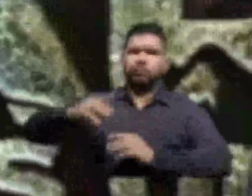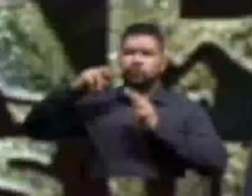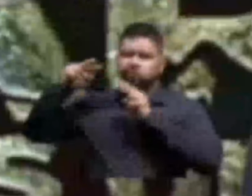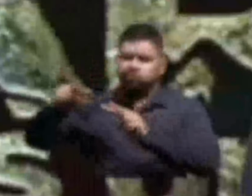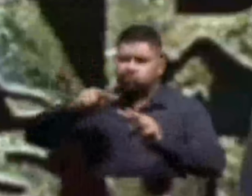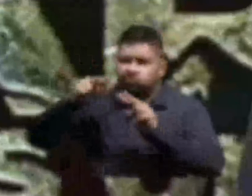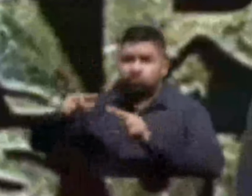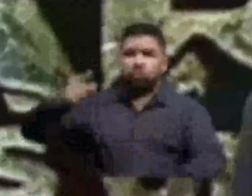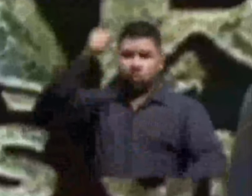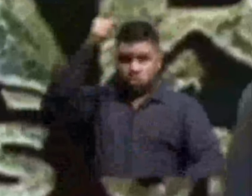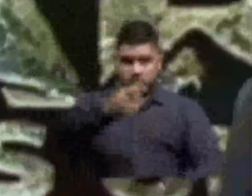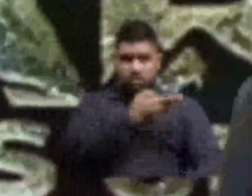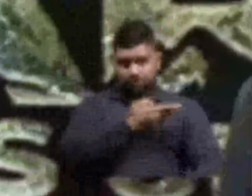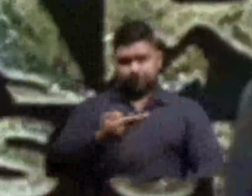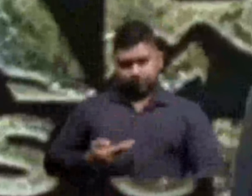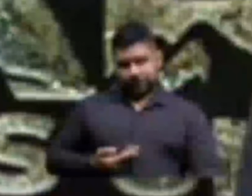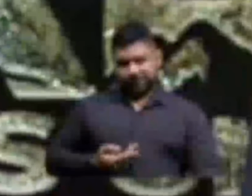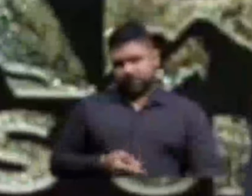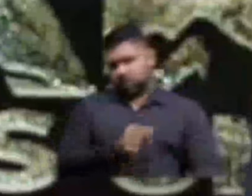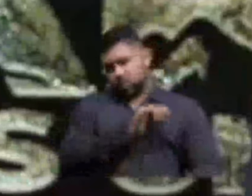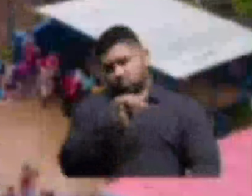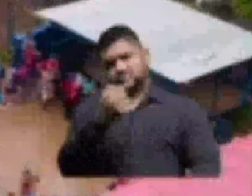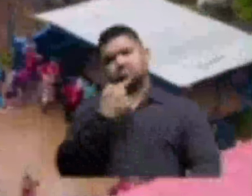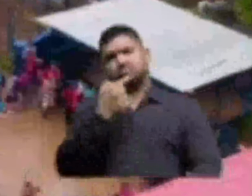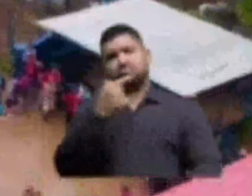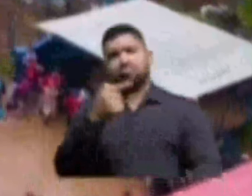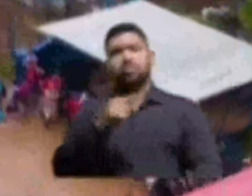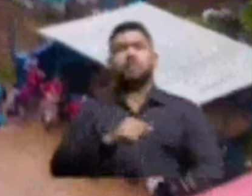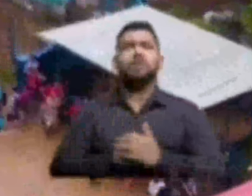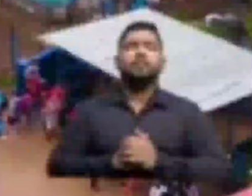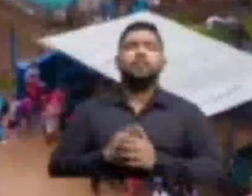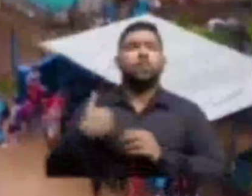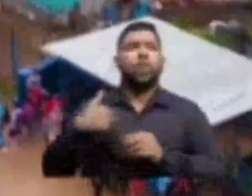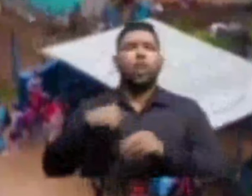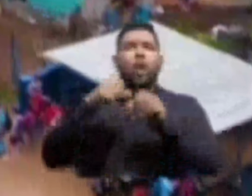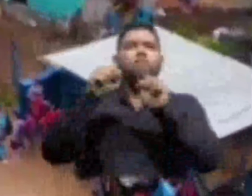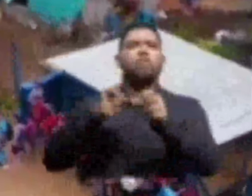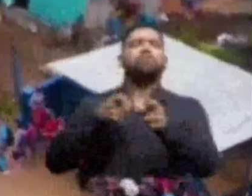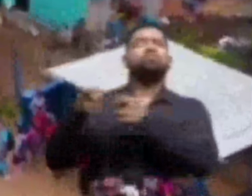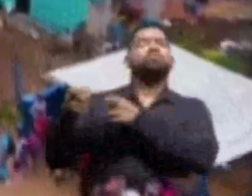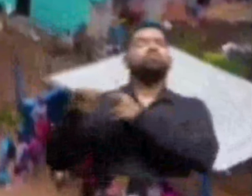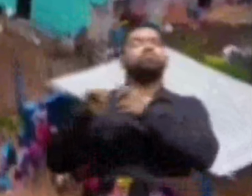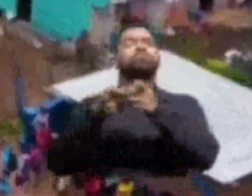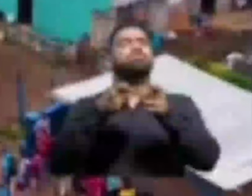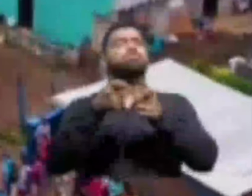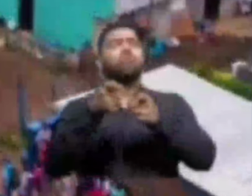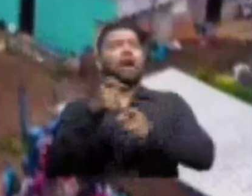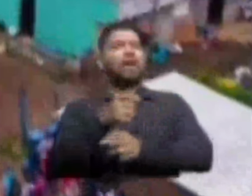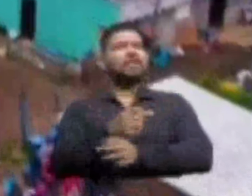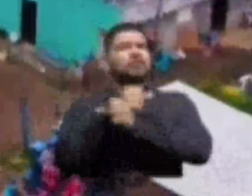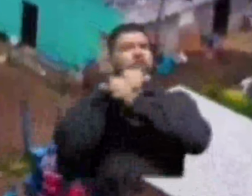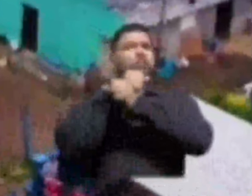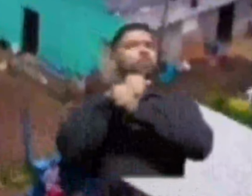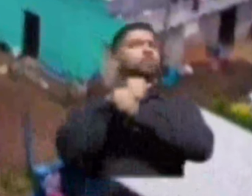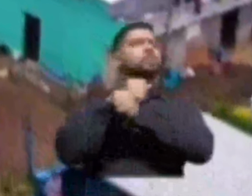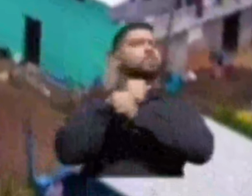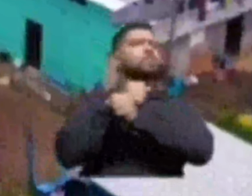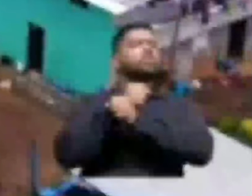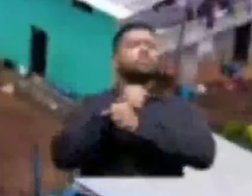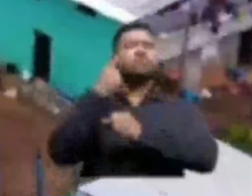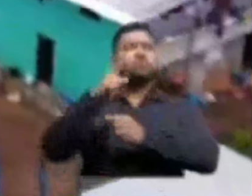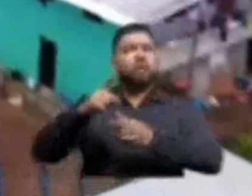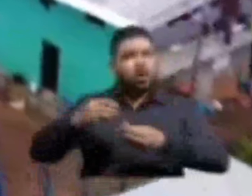canalización como como é bien lo lo manifestó que eso nos permite nosotros controlar y asegurar y concentrar nuestros esfuerzos en un área para